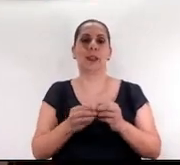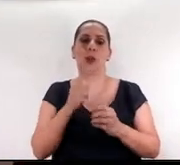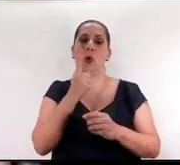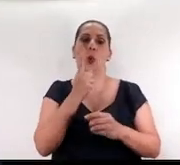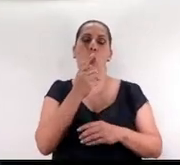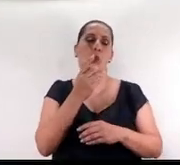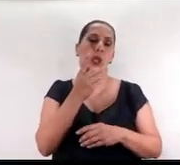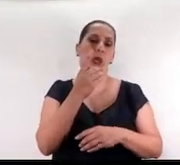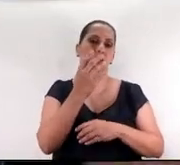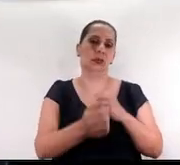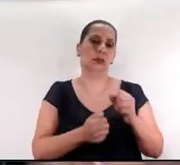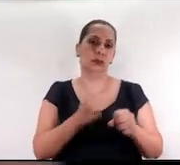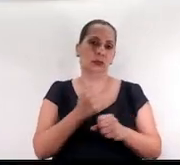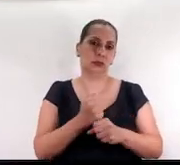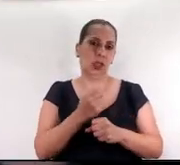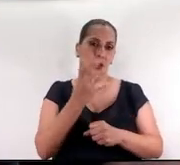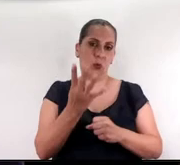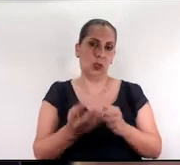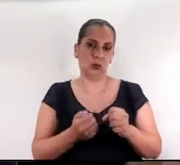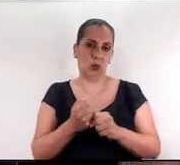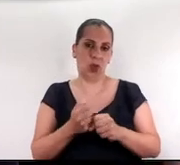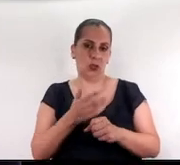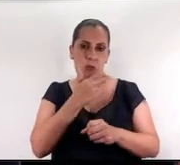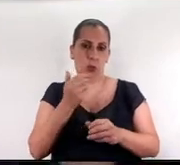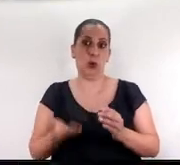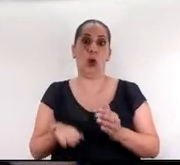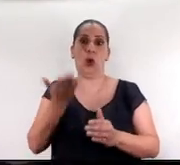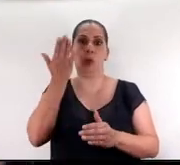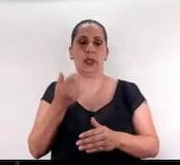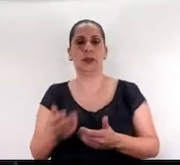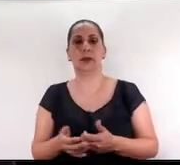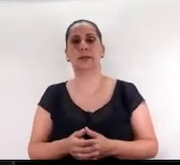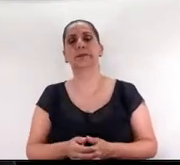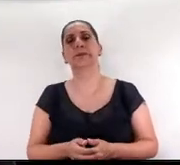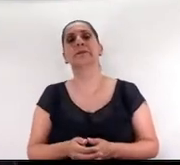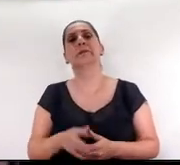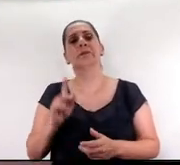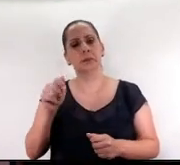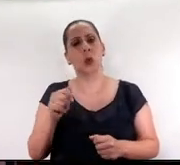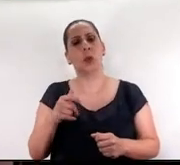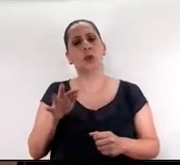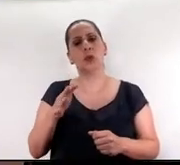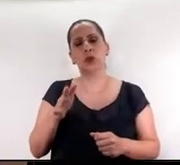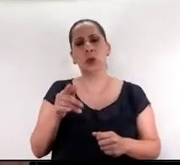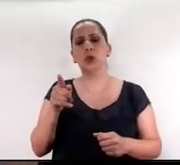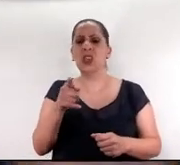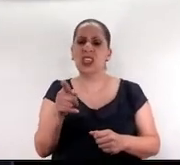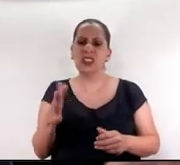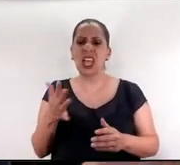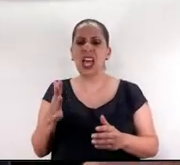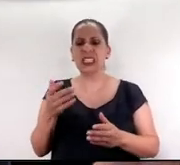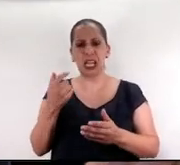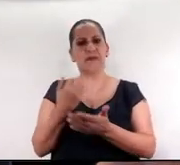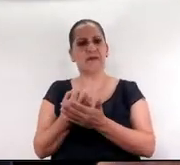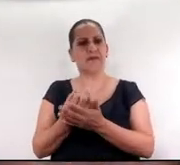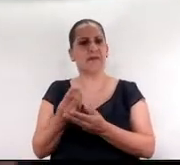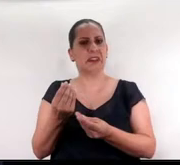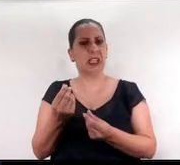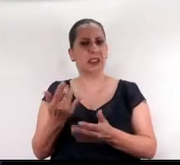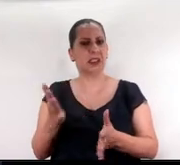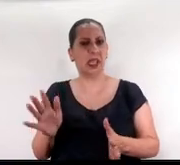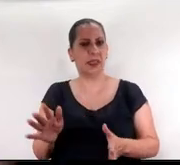cada 4 años, podemos pasar perfectamente porque casi todas esas están parcialmente financiadas por lo